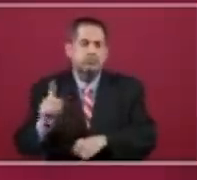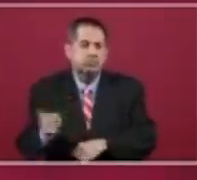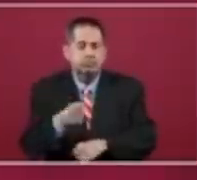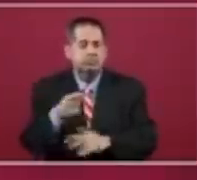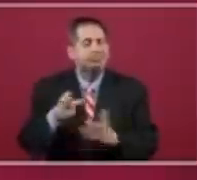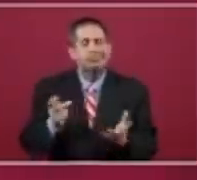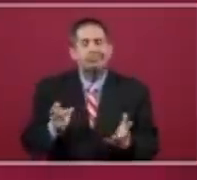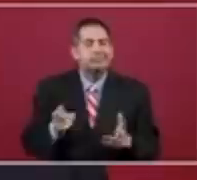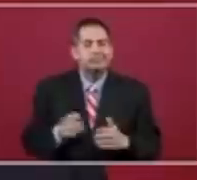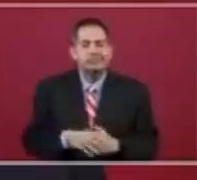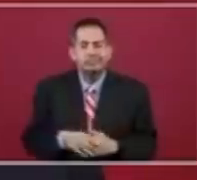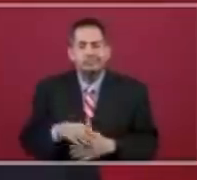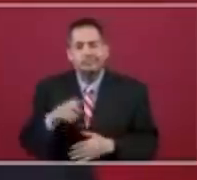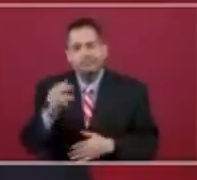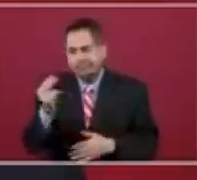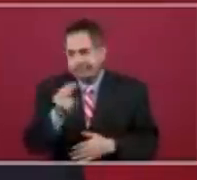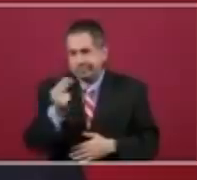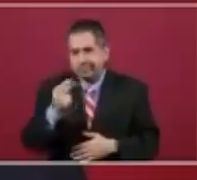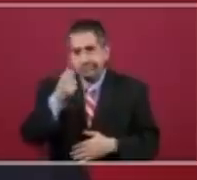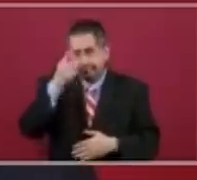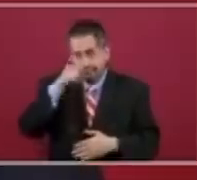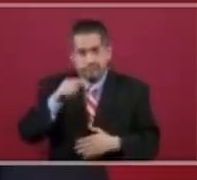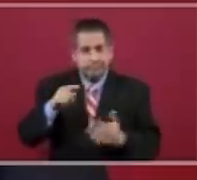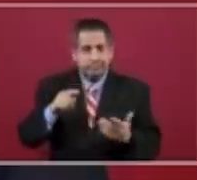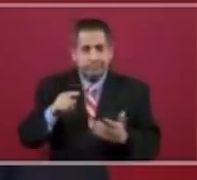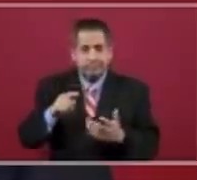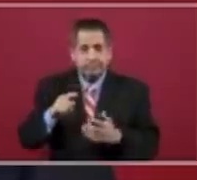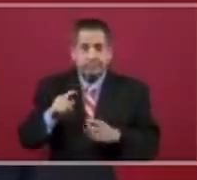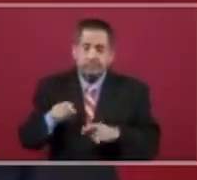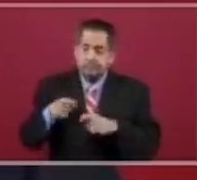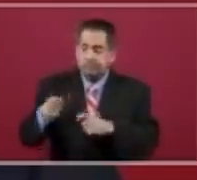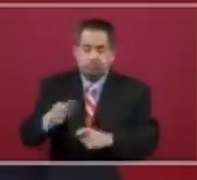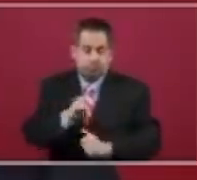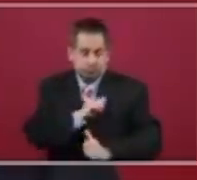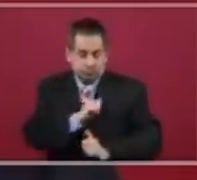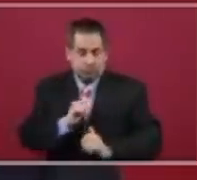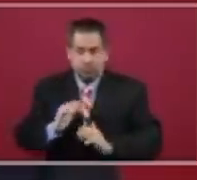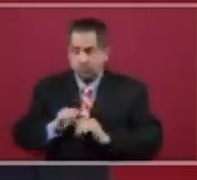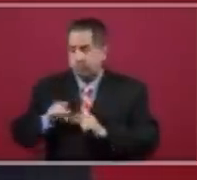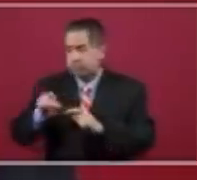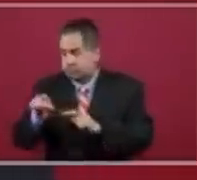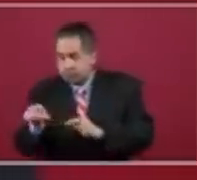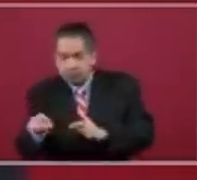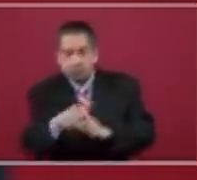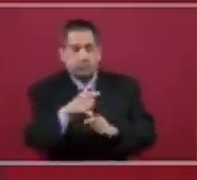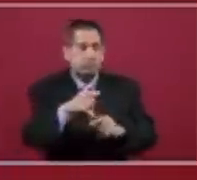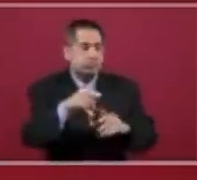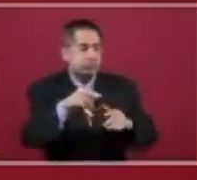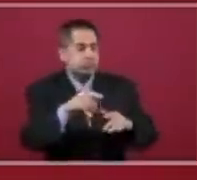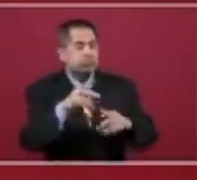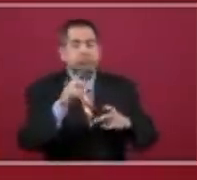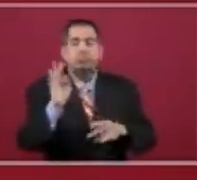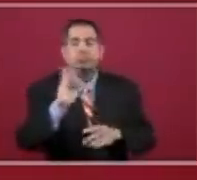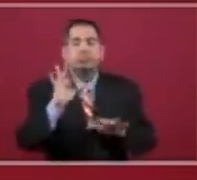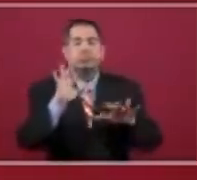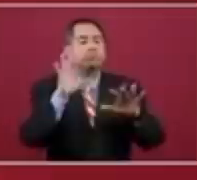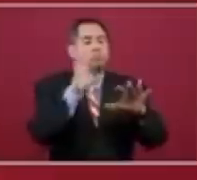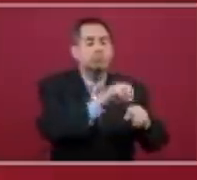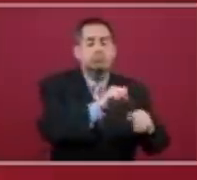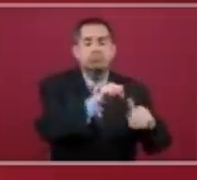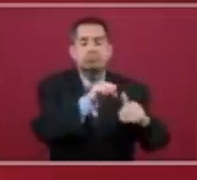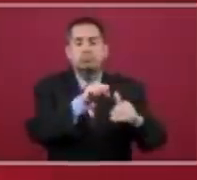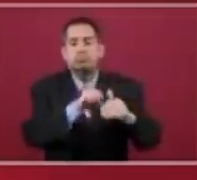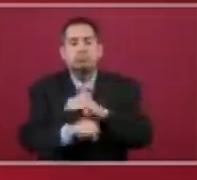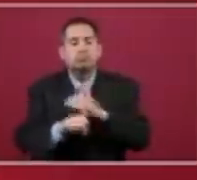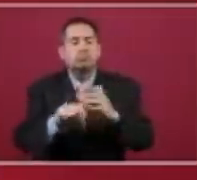pero se necesitaba para poner a disposición a un detenido